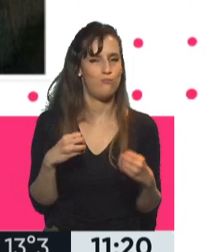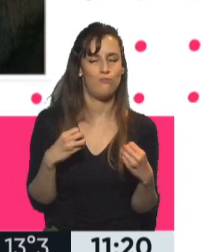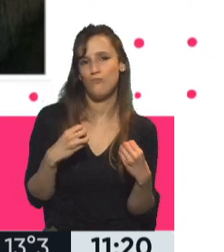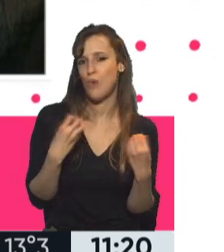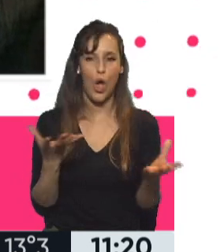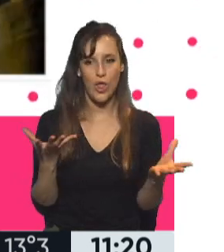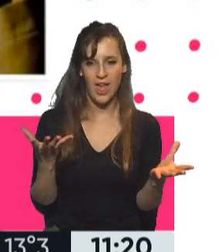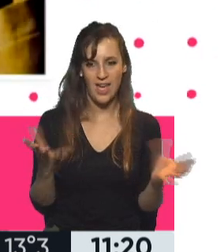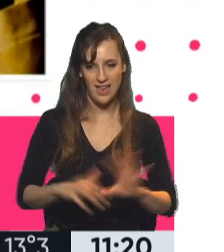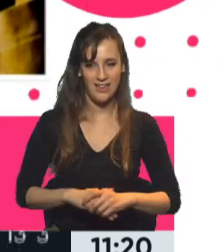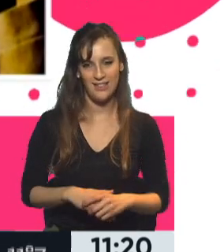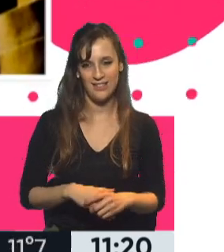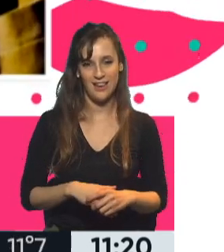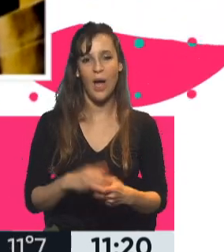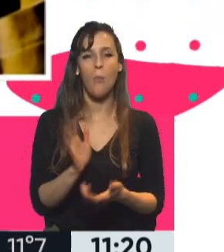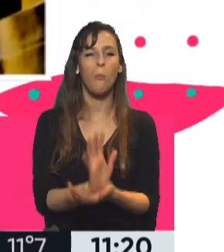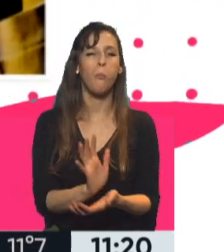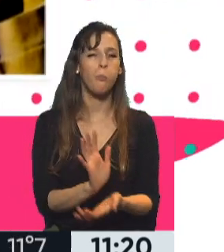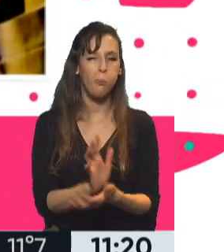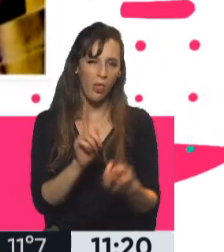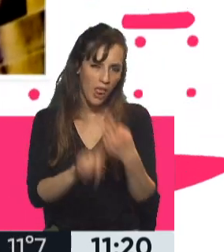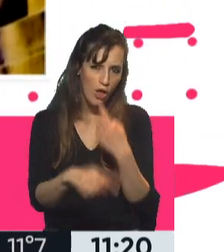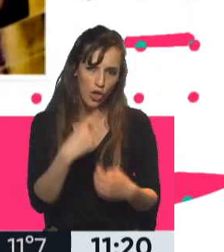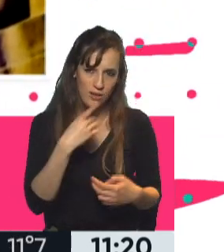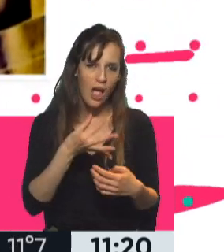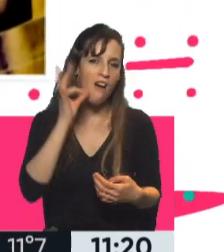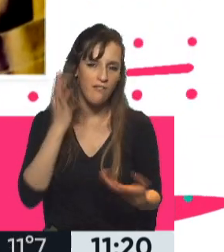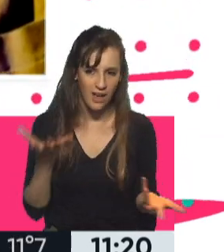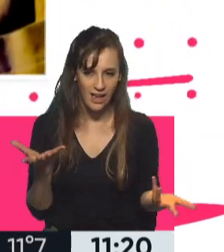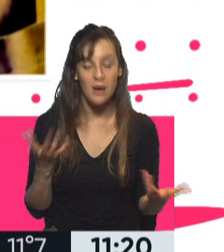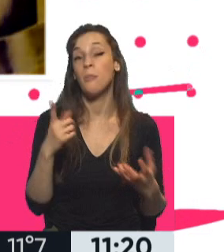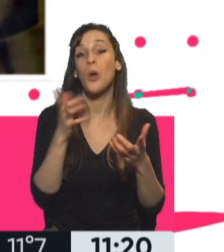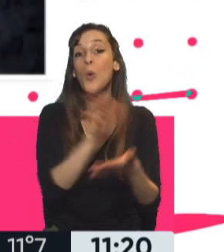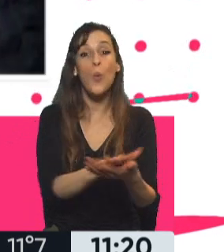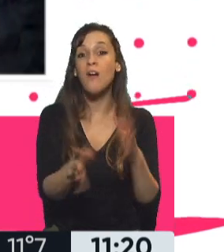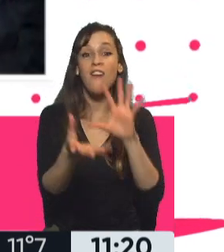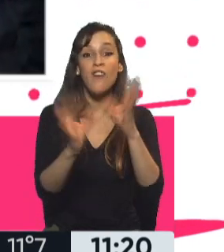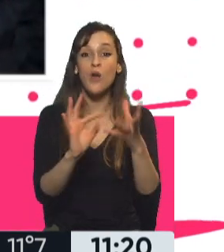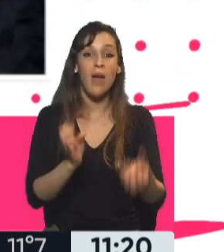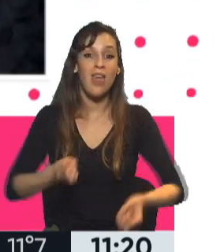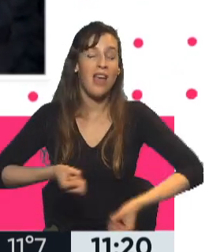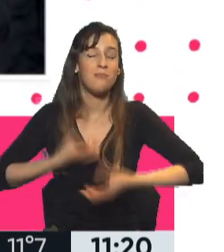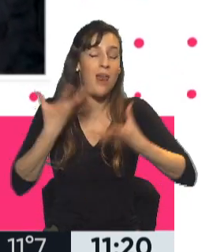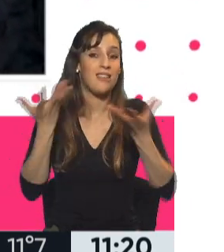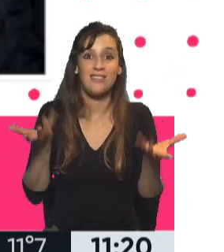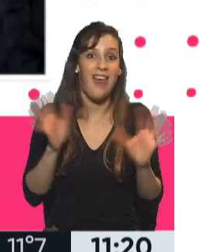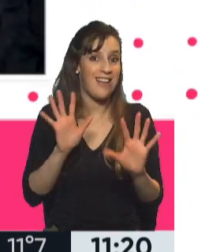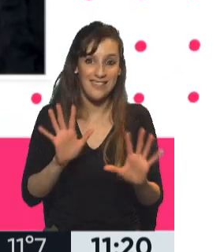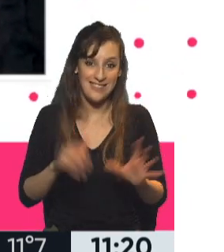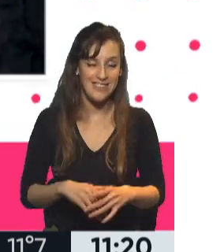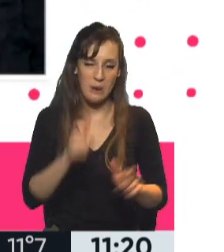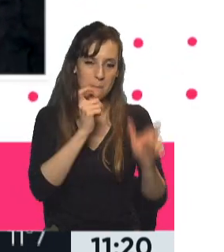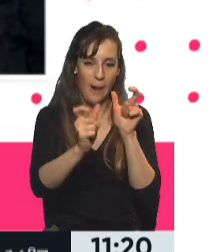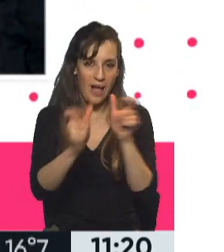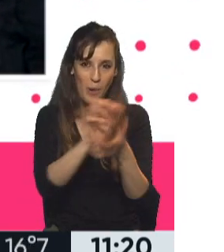¿viste? Pero me encanta. Eso me parece, me tomé un café. Está buenísimo, y bueno, son nuevas maneras de expresarnos y que nos ayudan. Y ahora